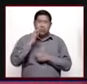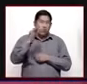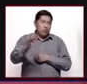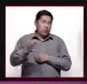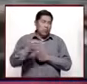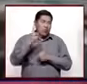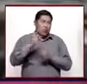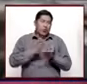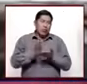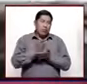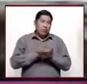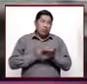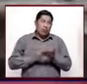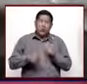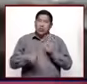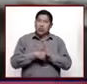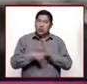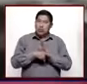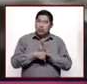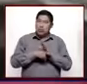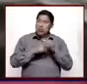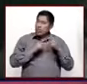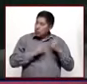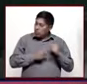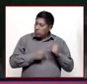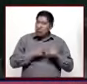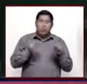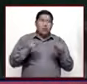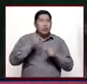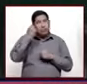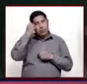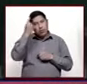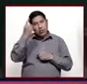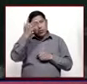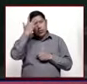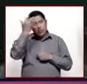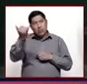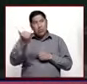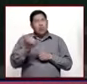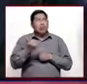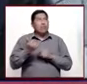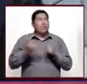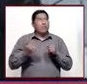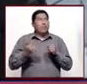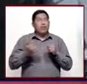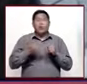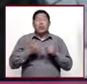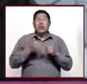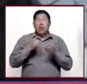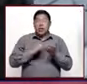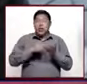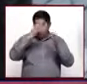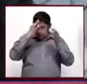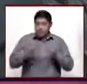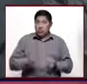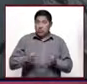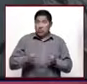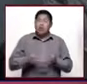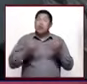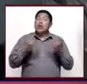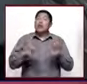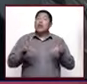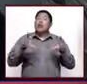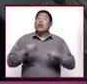es una de las partes negativas y dolorosas, pero también hay que entender por qué estos medios toman esta decisión de dejar